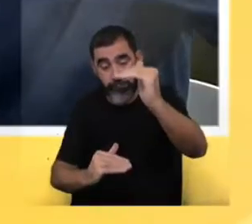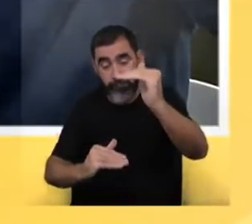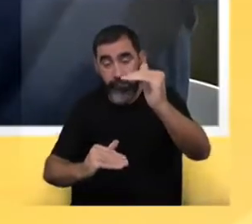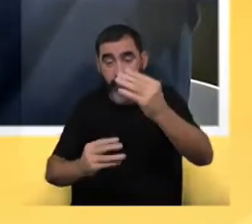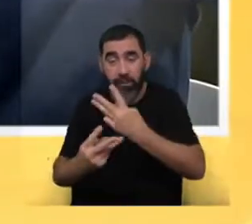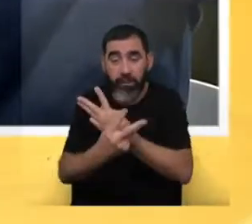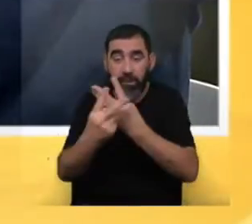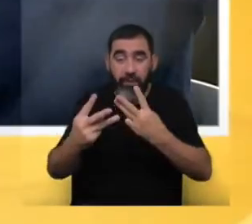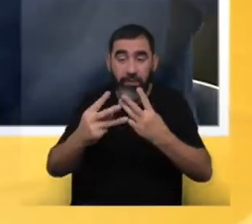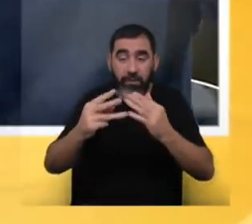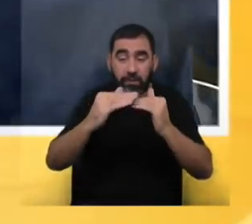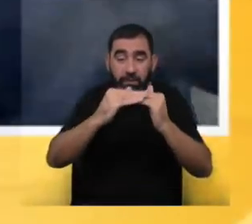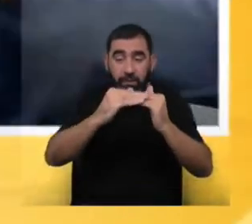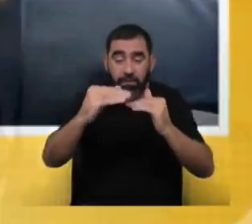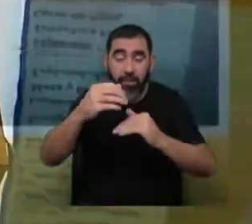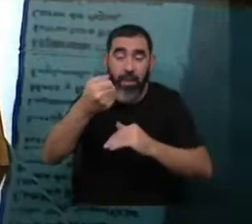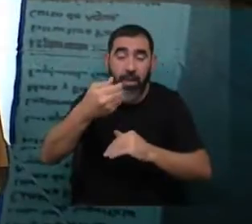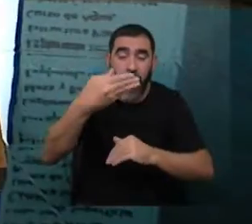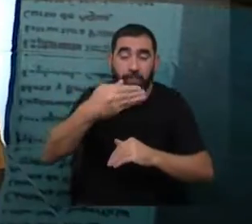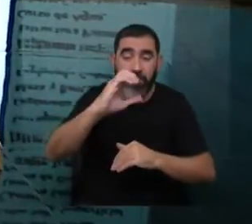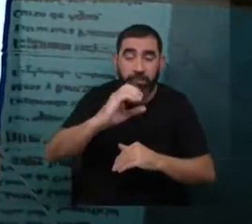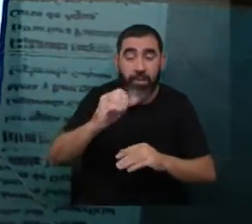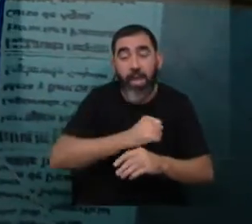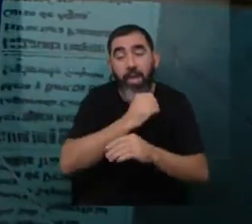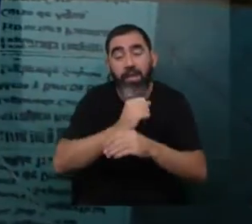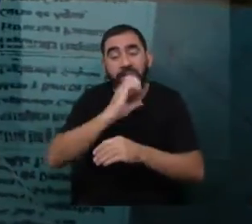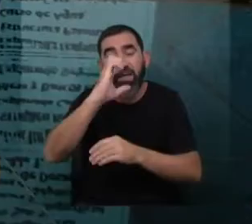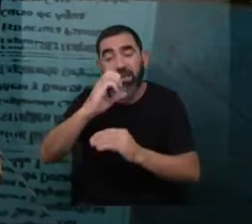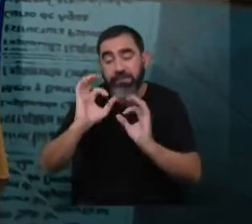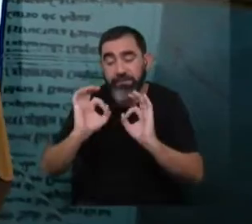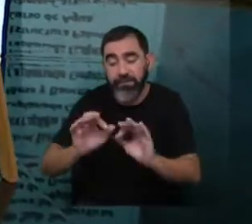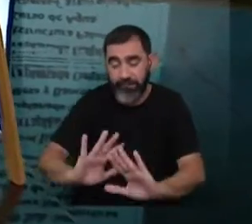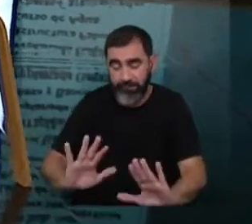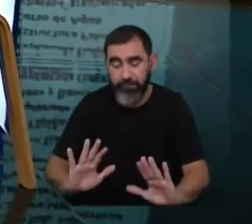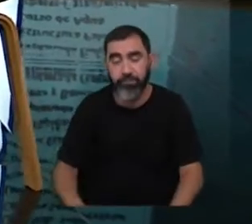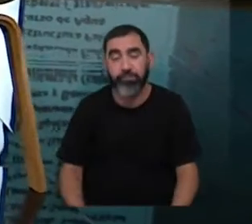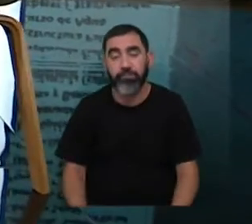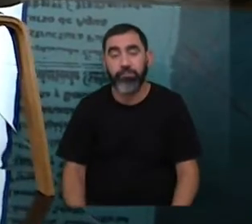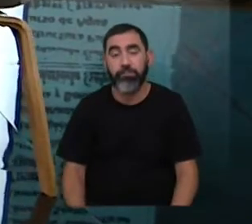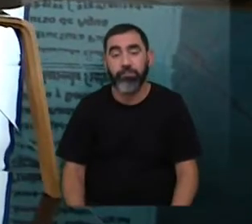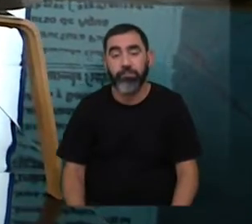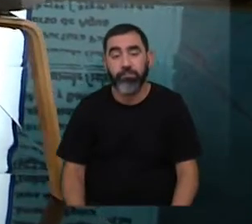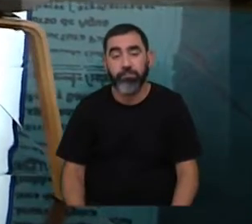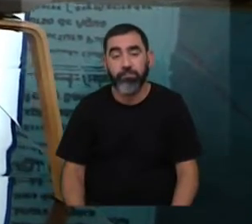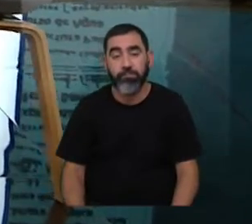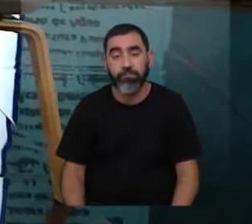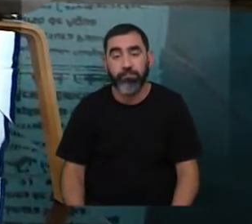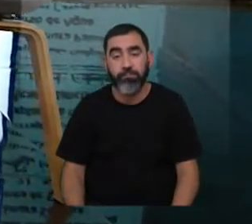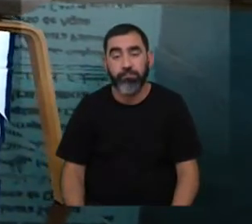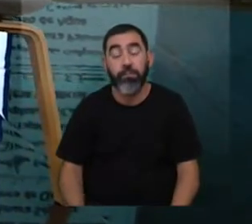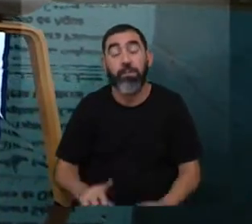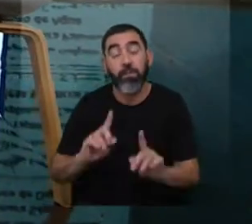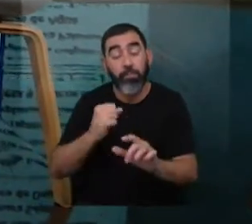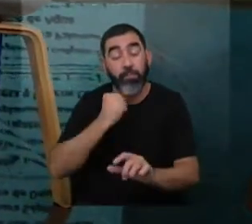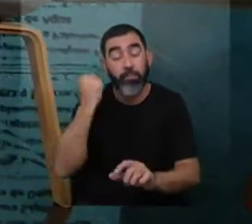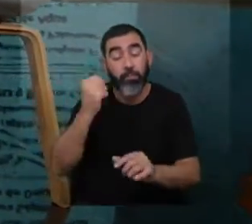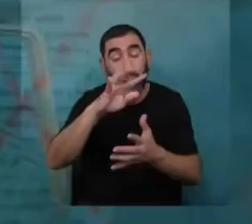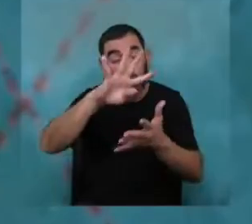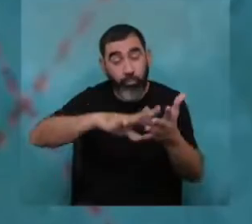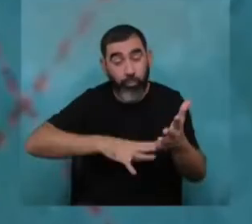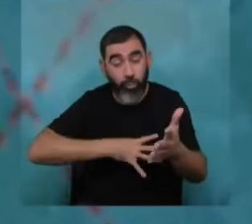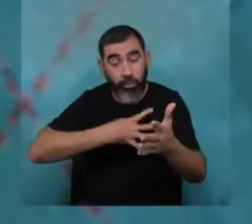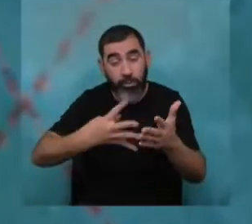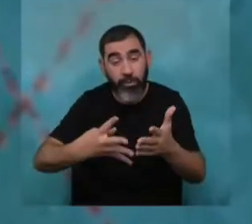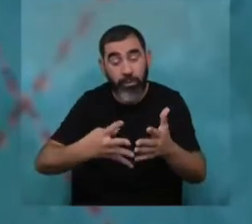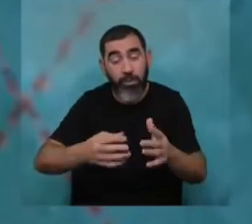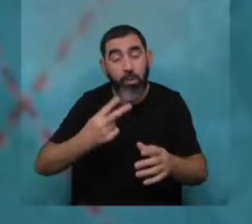se divide como en horizonte A, B y C, llegamos al horizonte C, que es el que ya sabemos que no tiene alteración. Lo importante de ese grillado es que